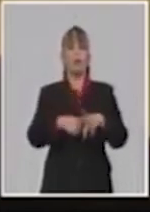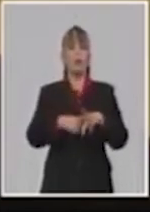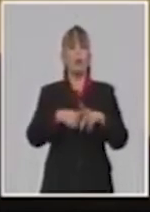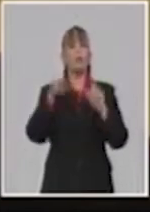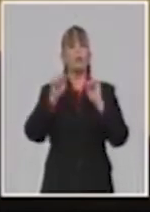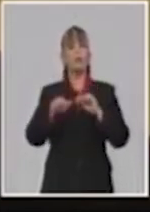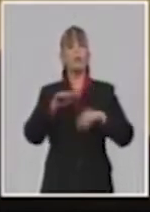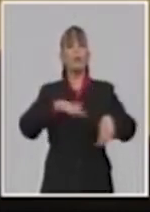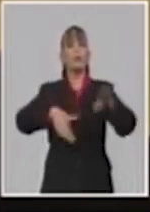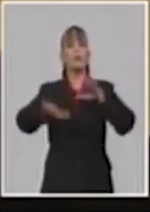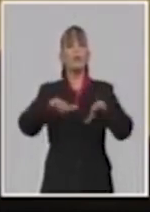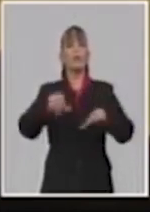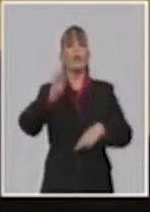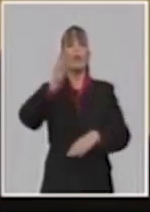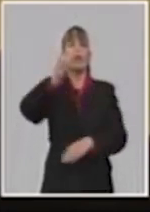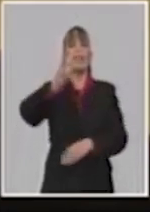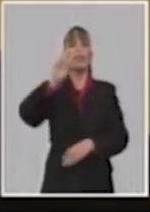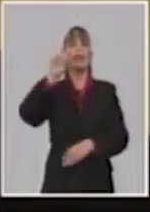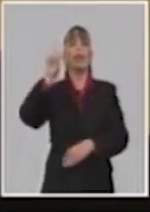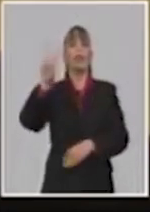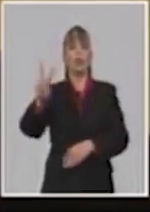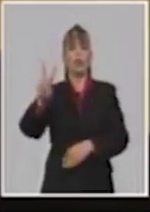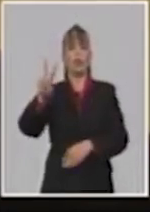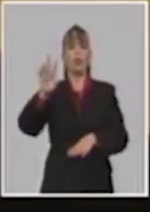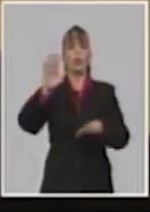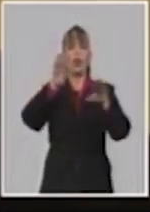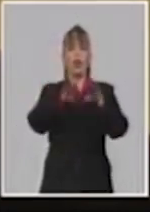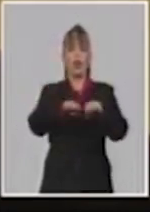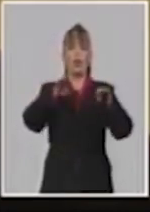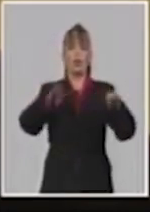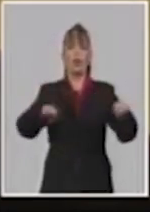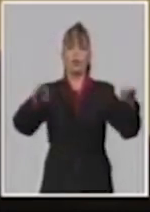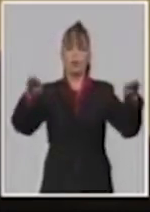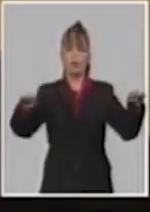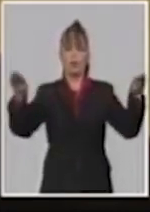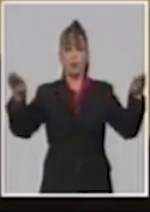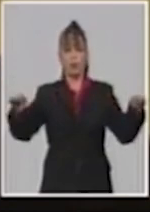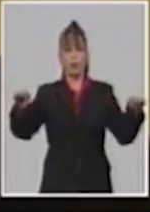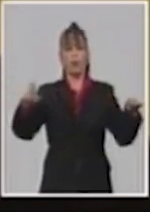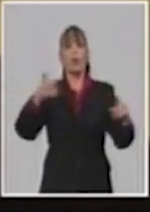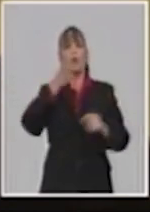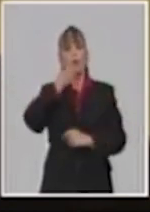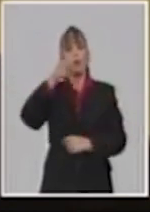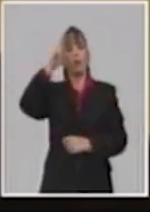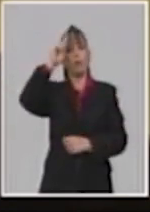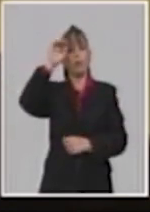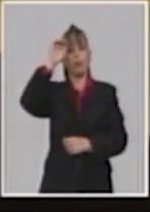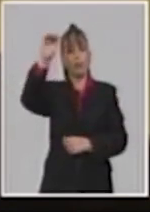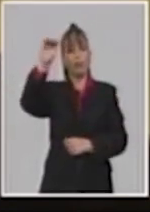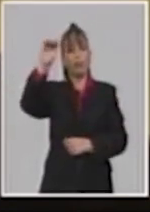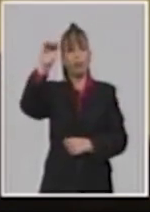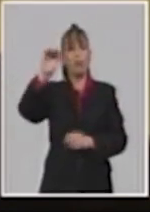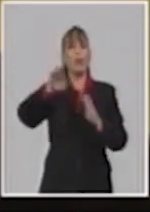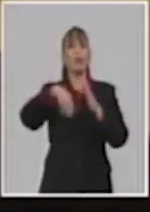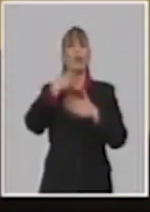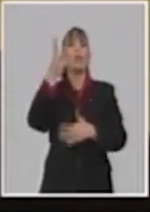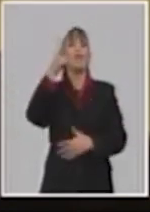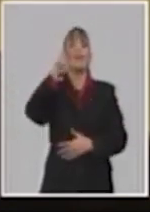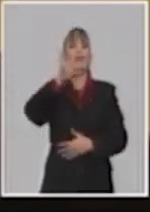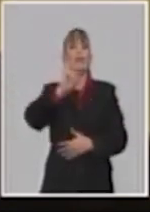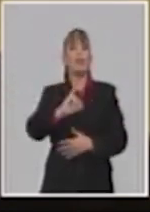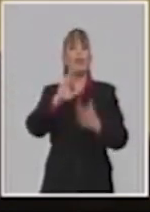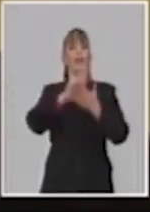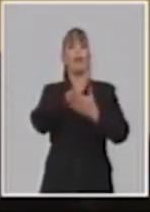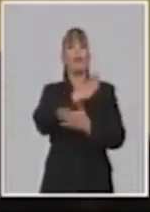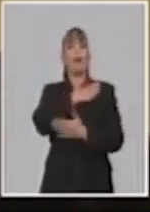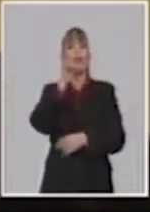dejaron listas ya 32 camas de hospitalaria, 32 camas de hospitalización. Y al día 26 de marzo, el